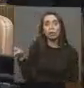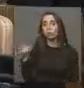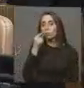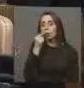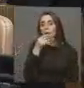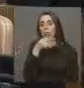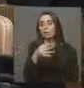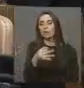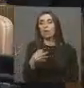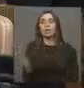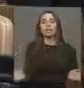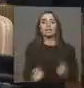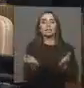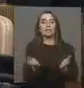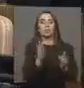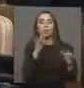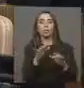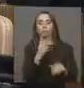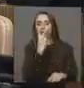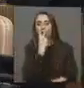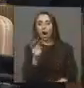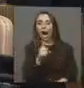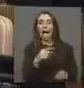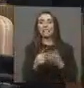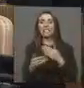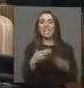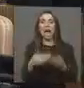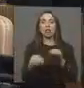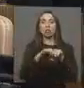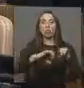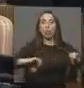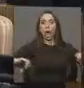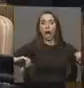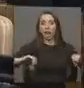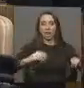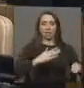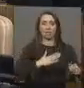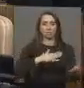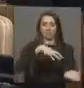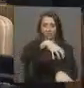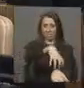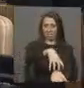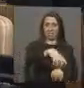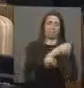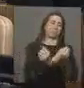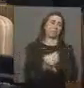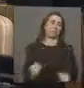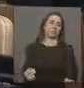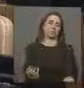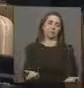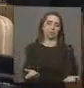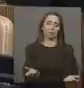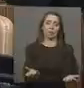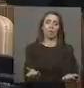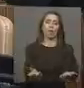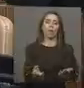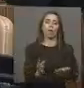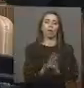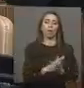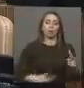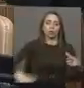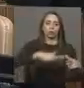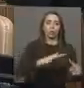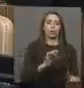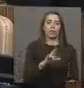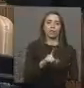en la estimulación del uso de ganarlas en regiones como la que yo represento en donde con unas completas como